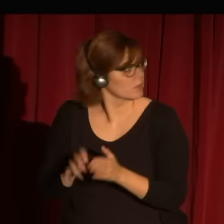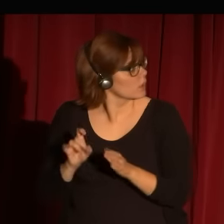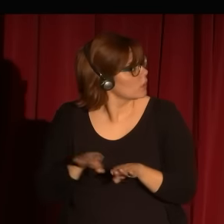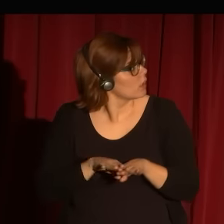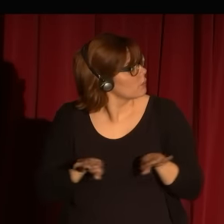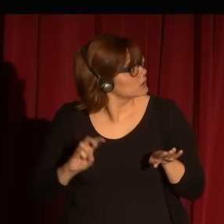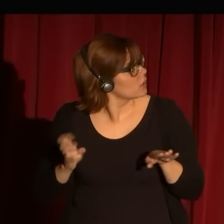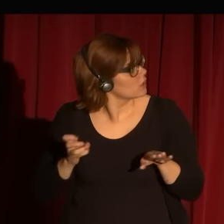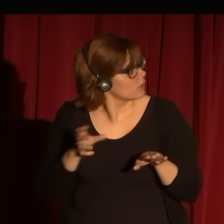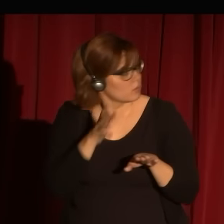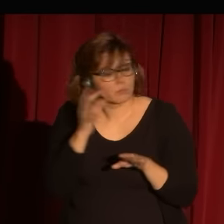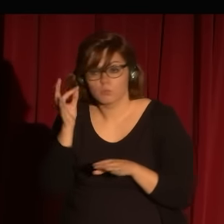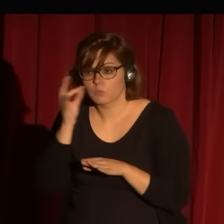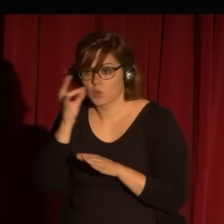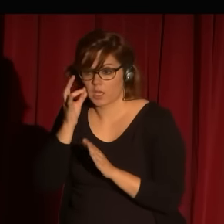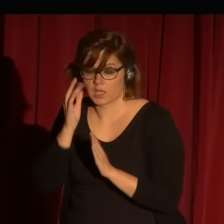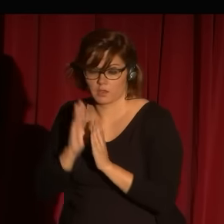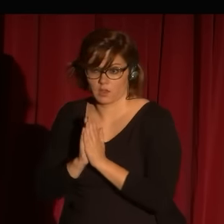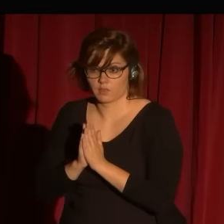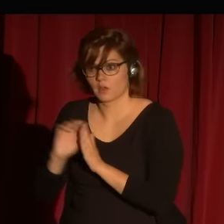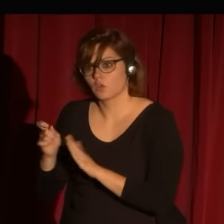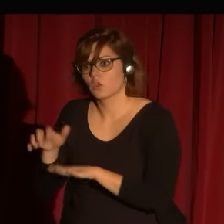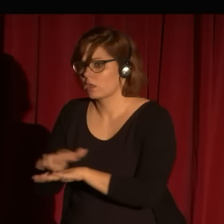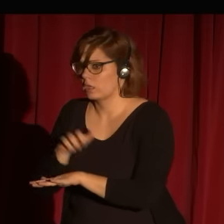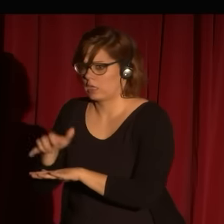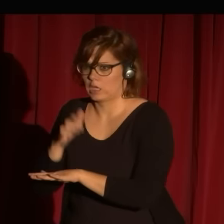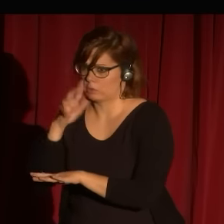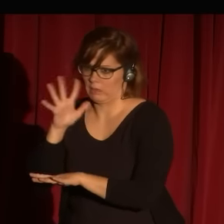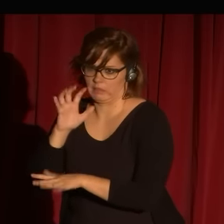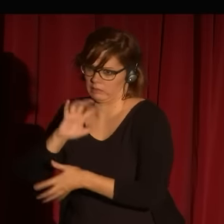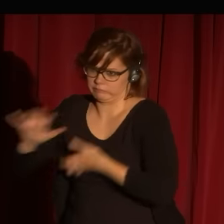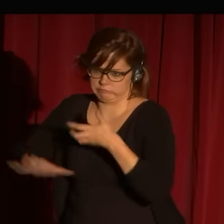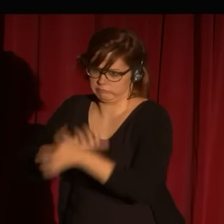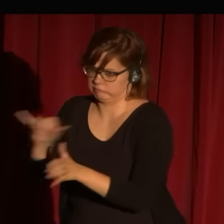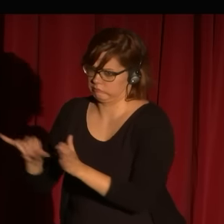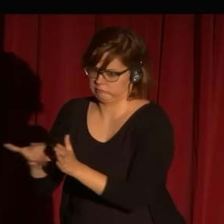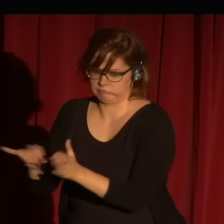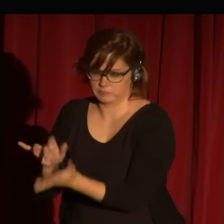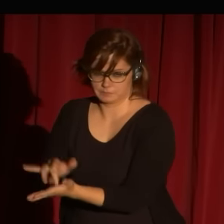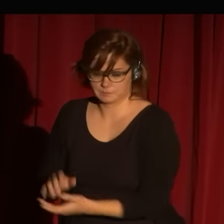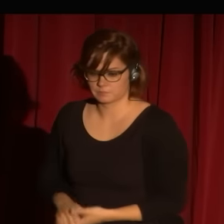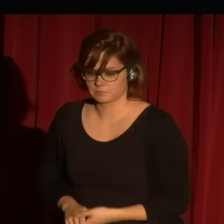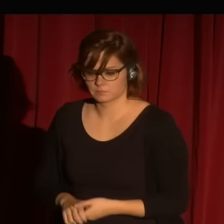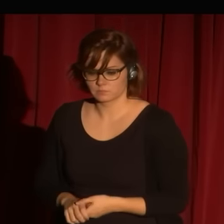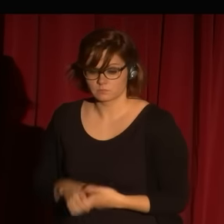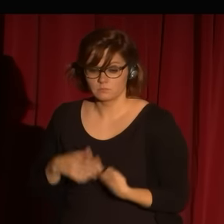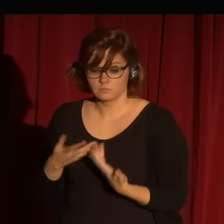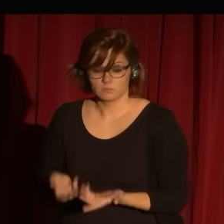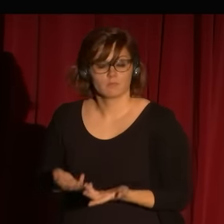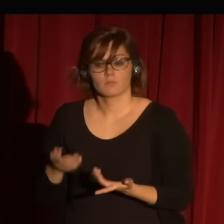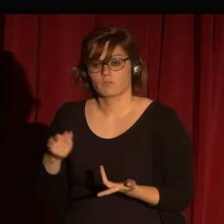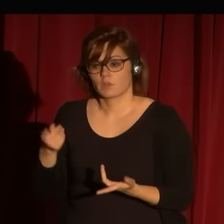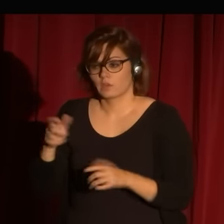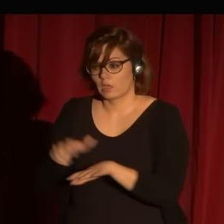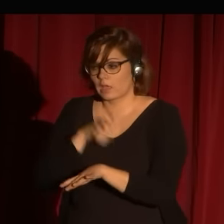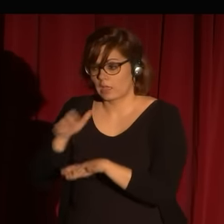mesa ante la que hay una mujer rezando y un gato que está a punto de liarla también en ese en ese en ese cuadro bueno la presencia